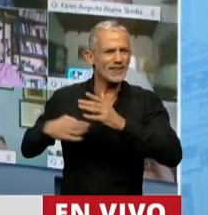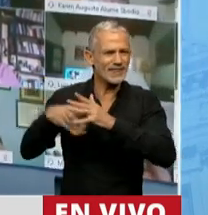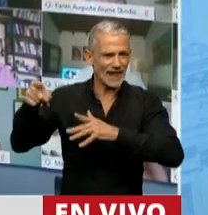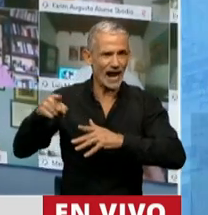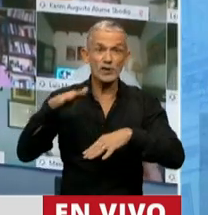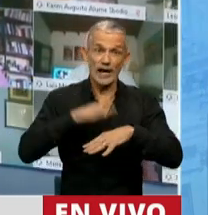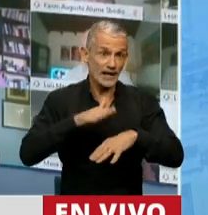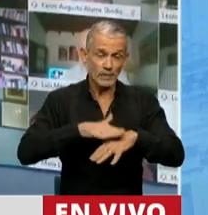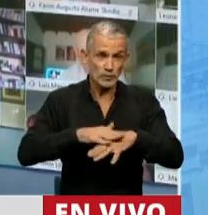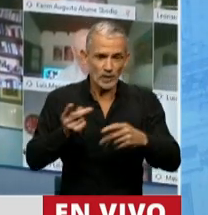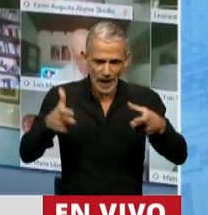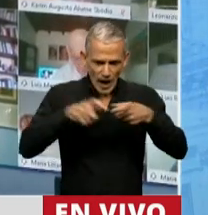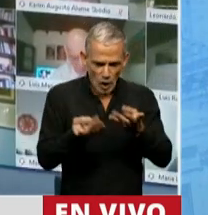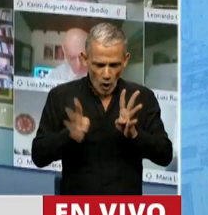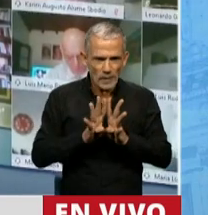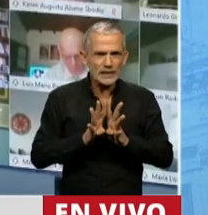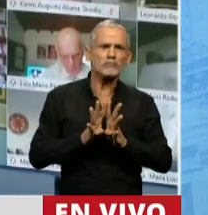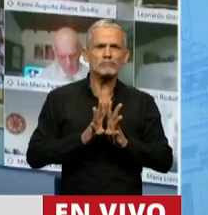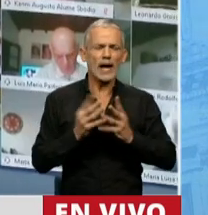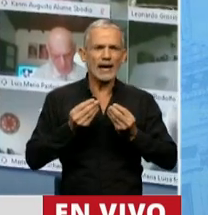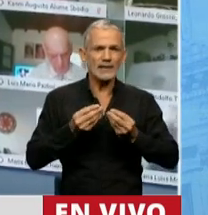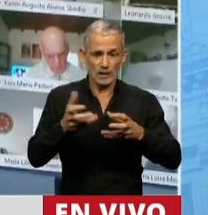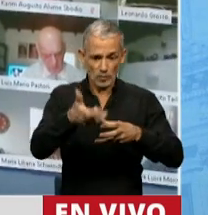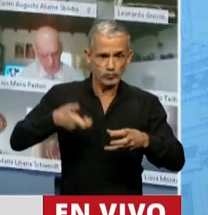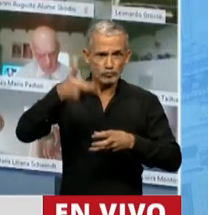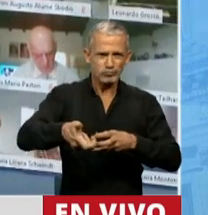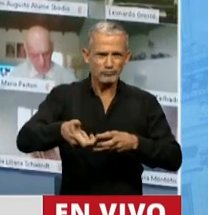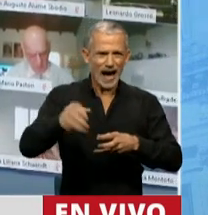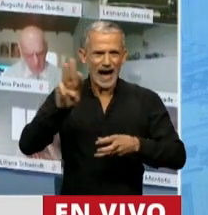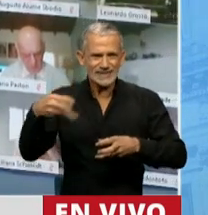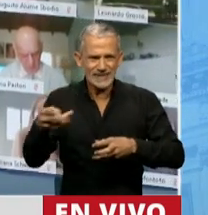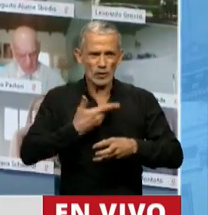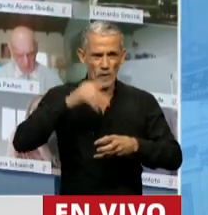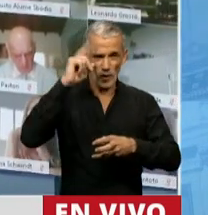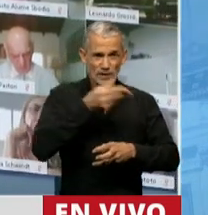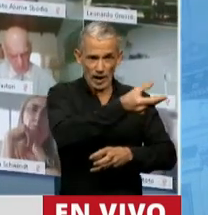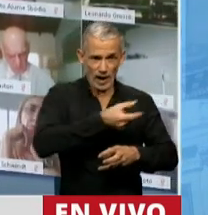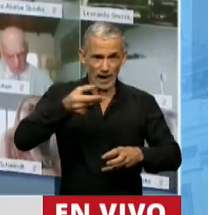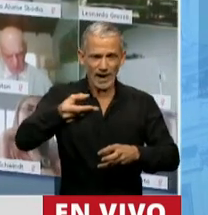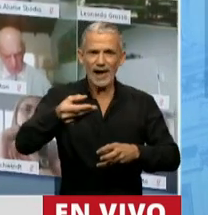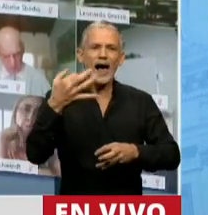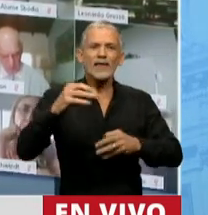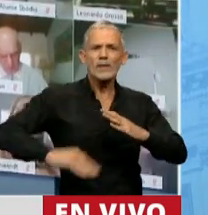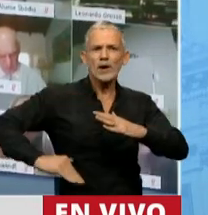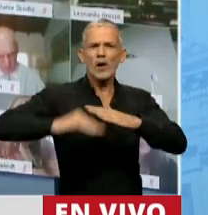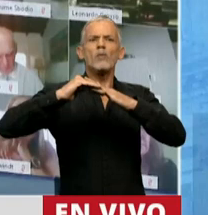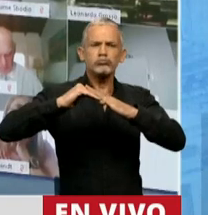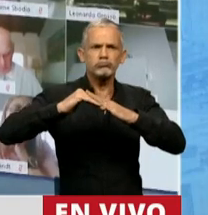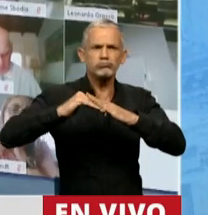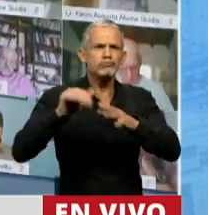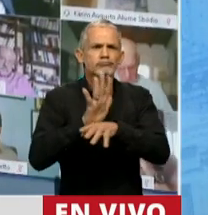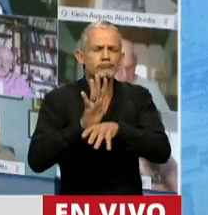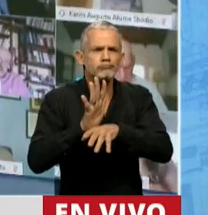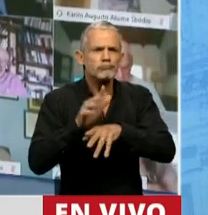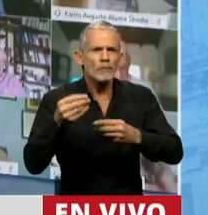la responsabilidad de ese comité ejecutivo es que las inversiones que realicen nunca pueden significar